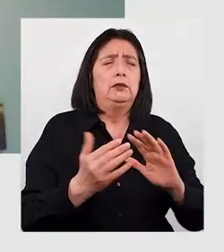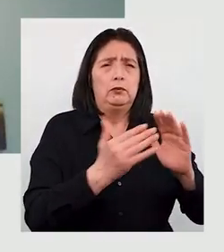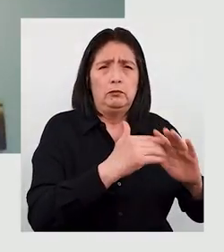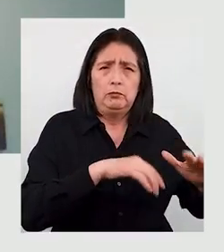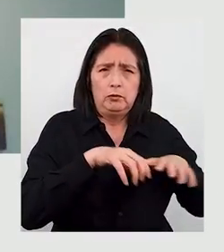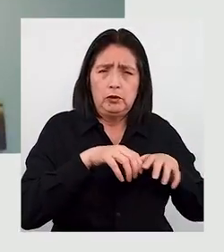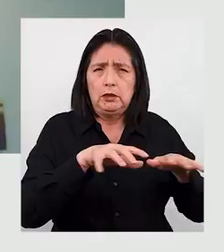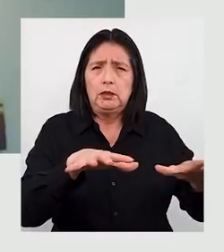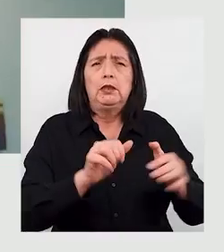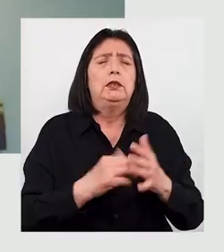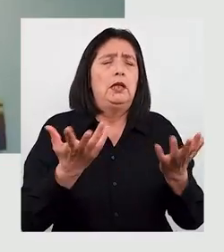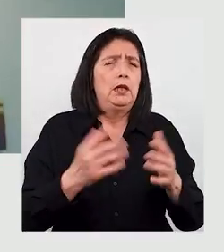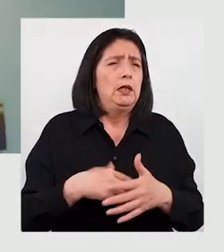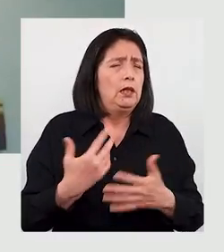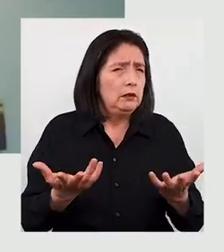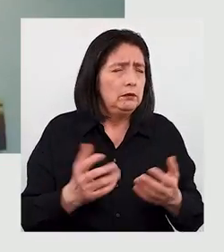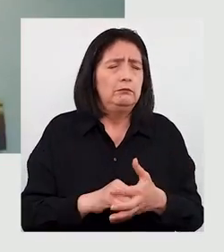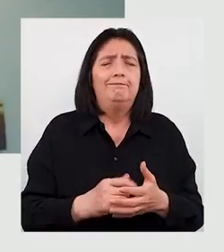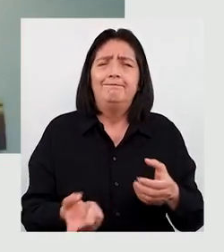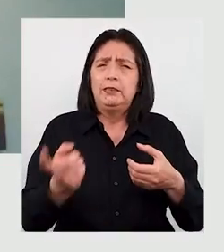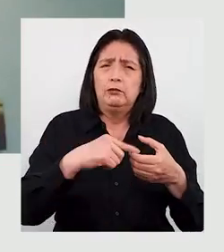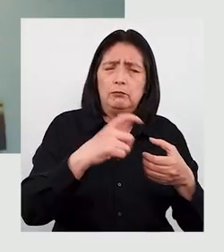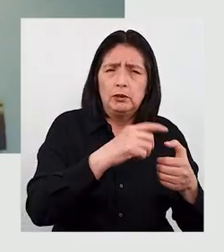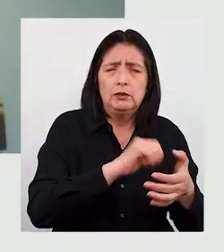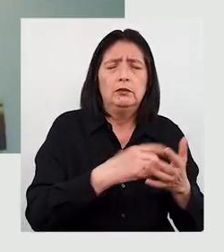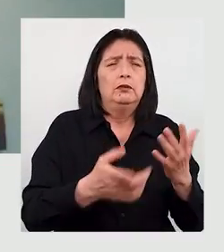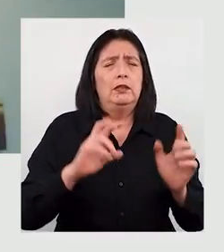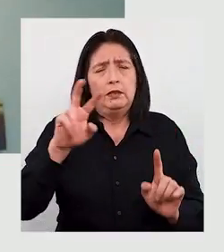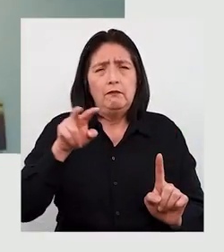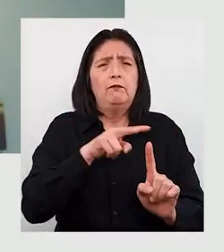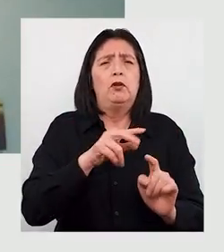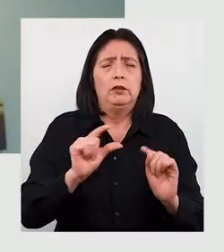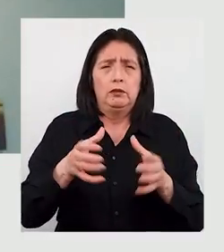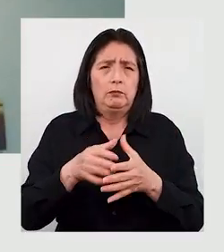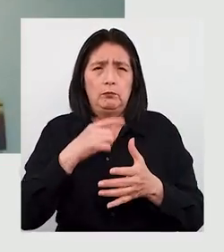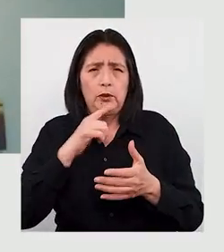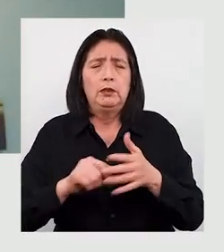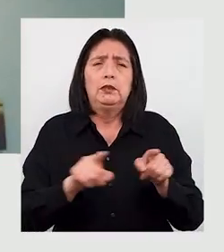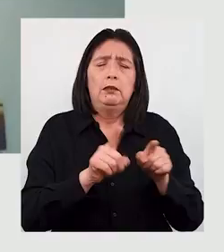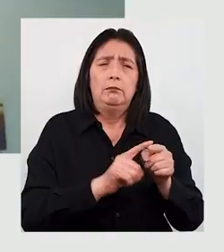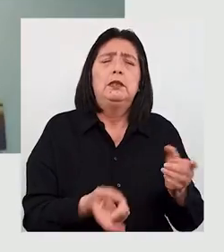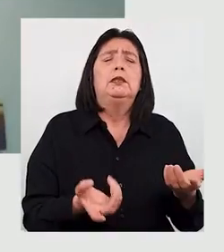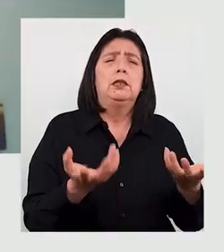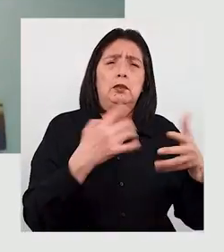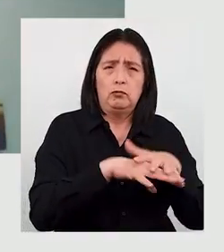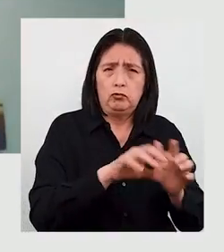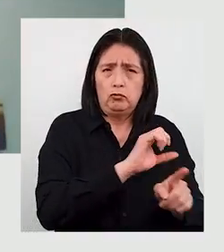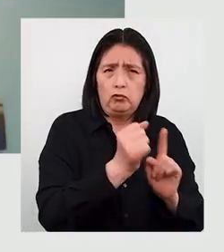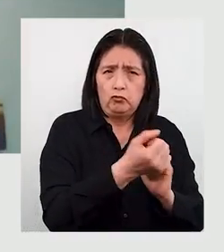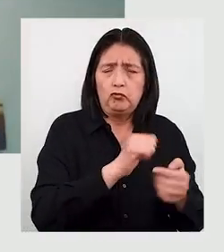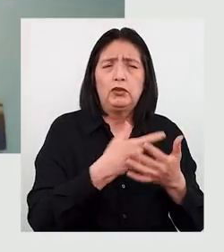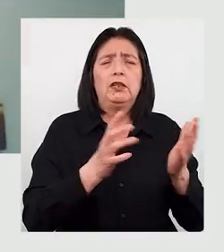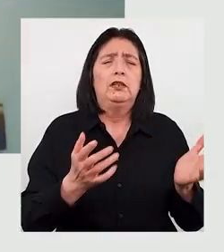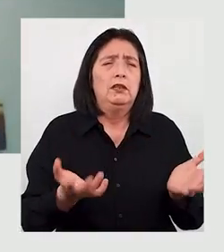comunidad. Hay una creciente incorporación del enfoque de género y de la inclusión social en